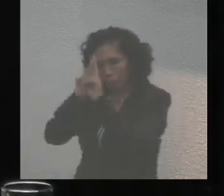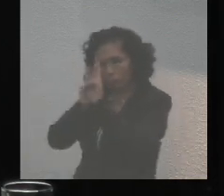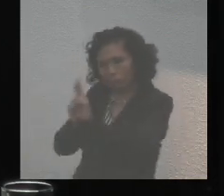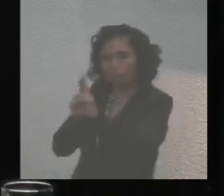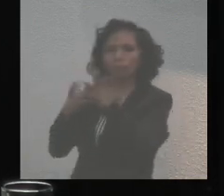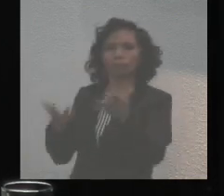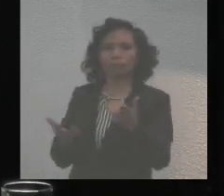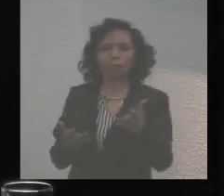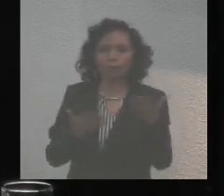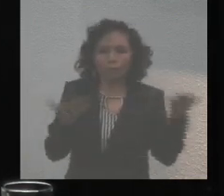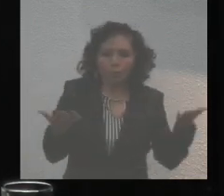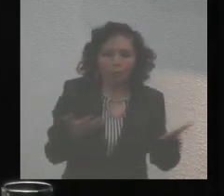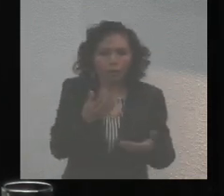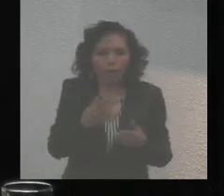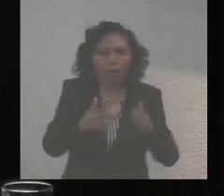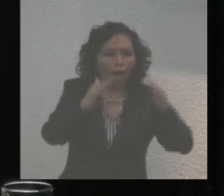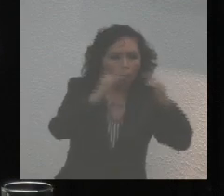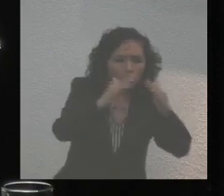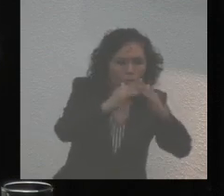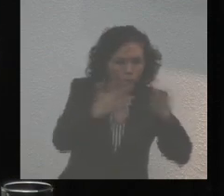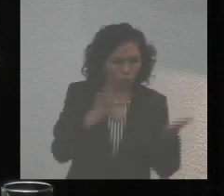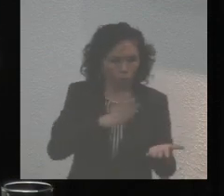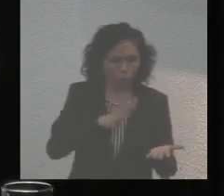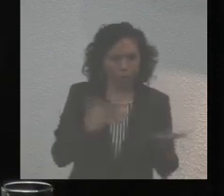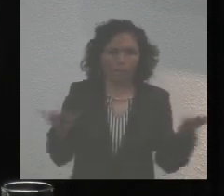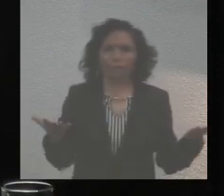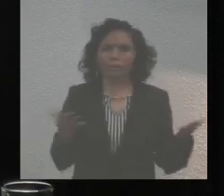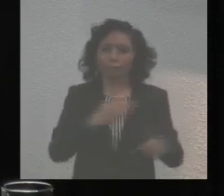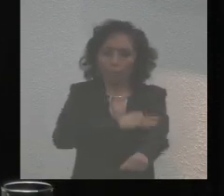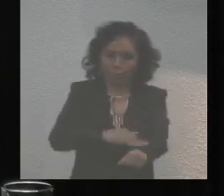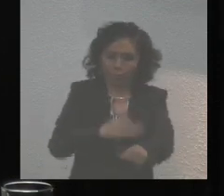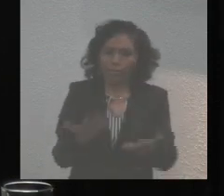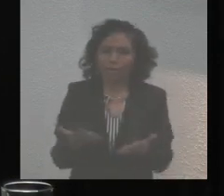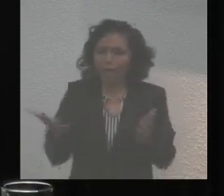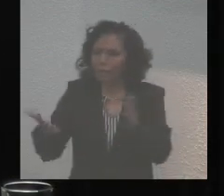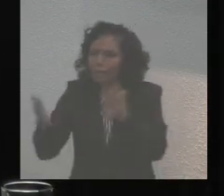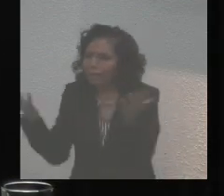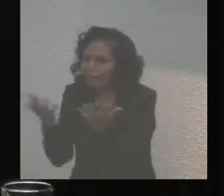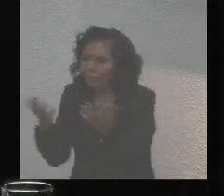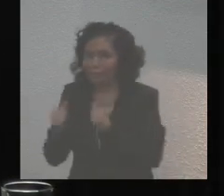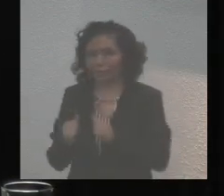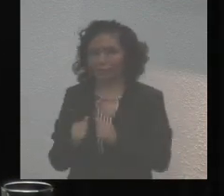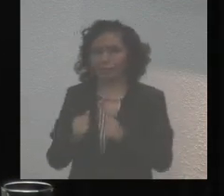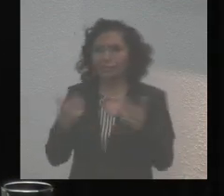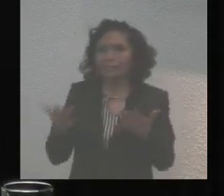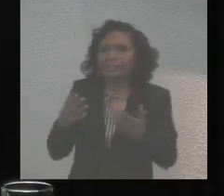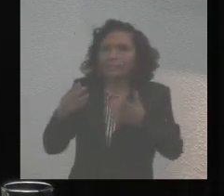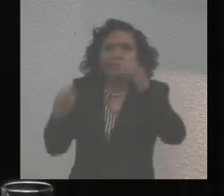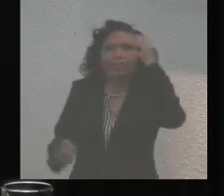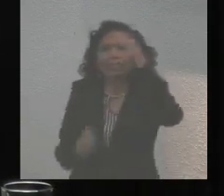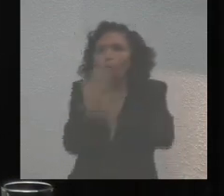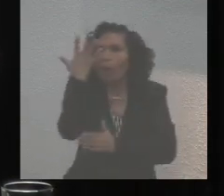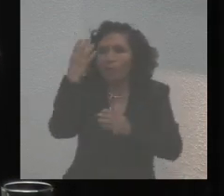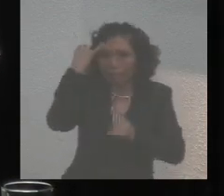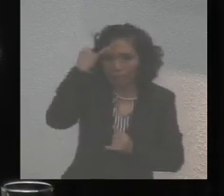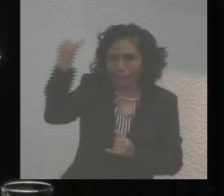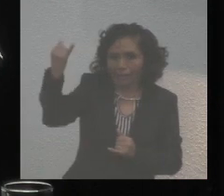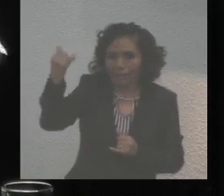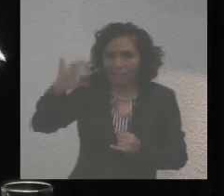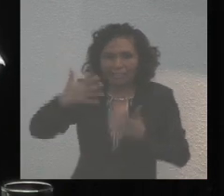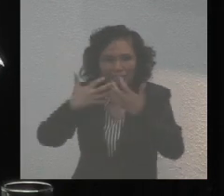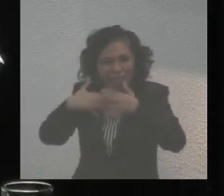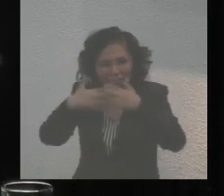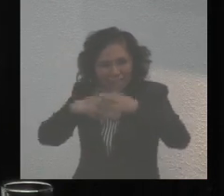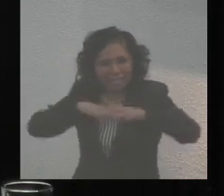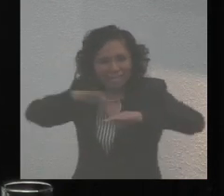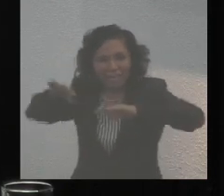libertad de poder darle un techo a la familia, la libertad de crear, la libertad de innovar, la libertad de emprender,